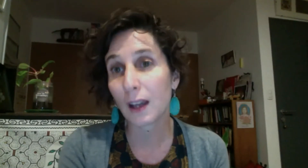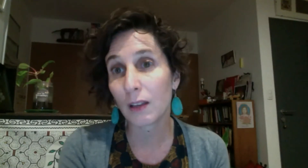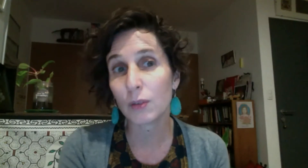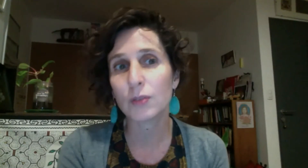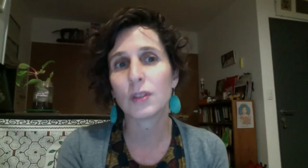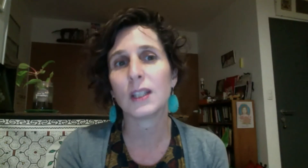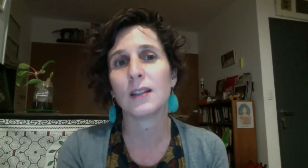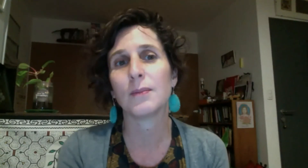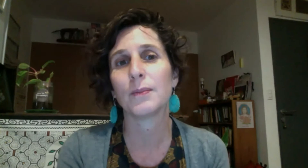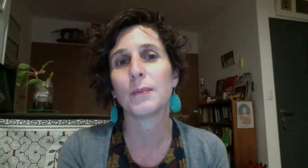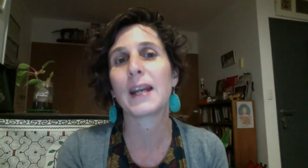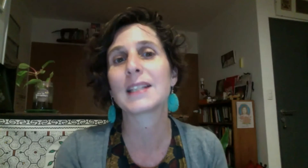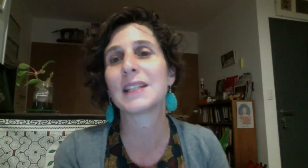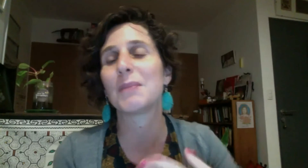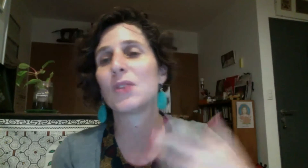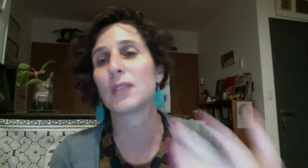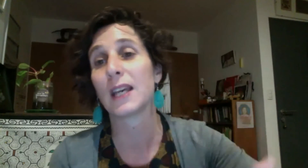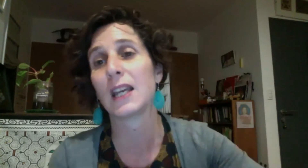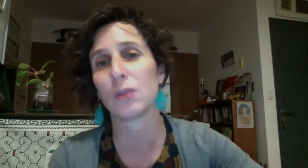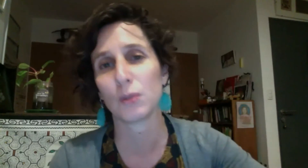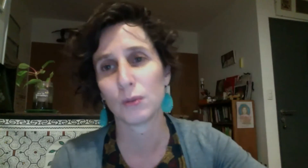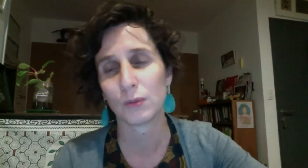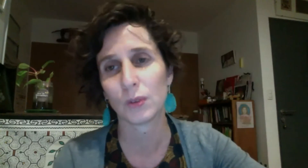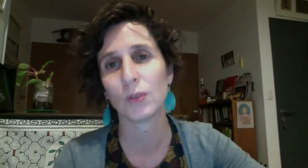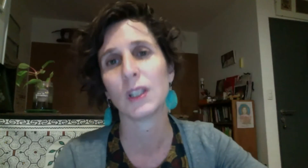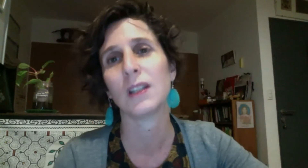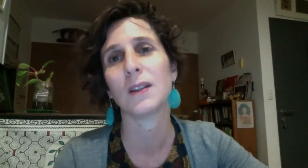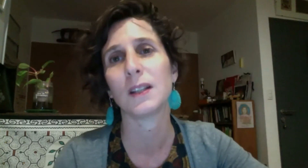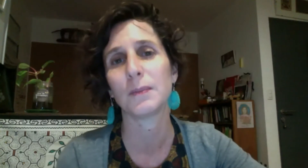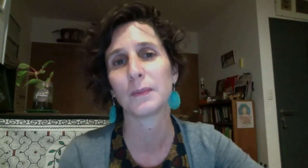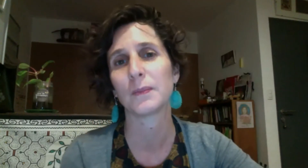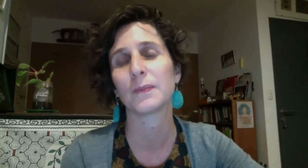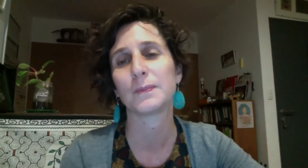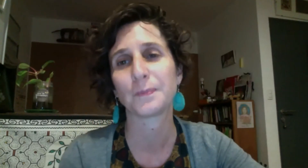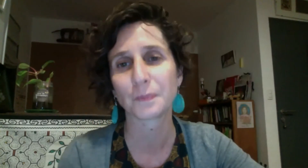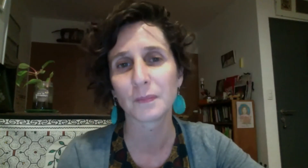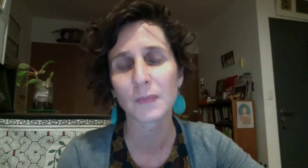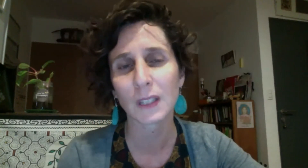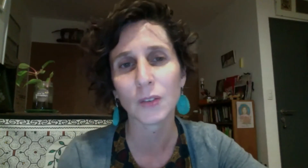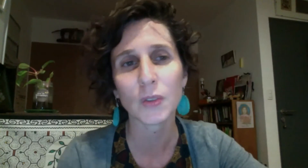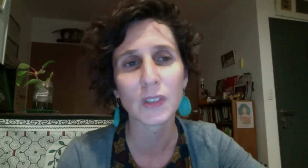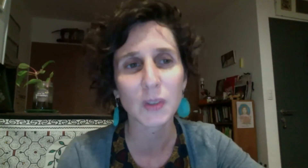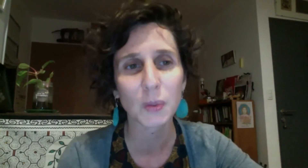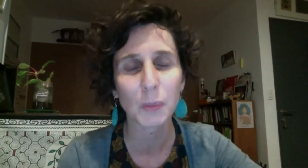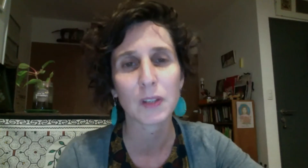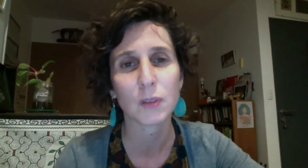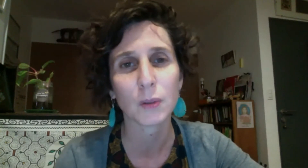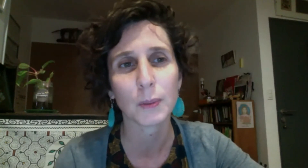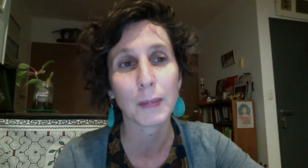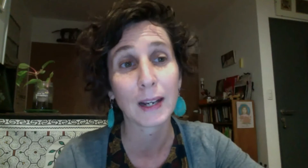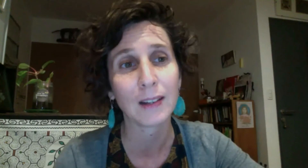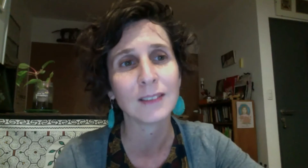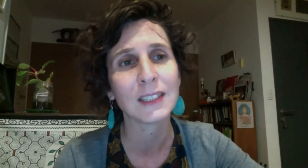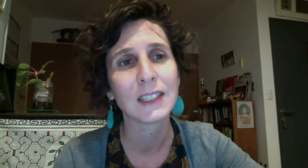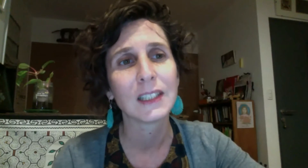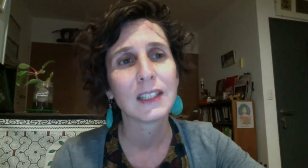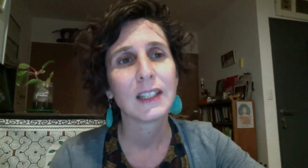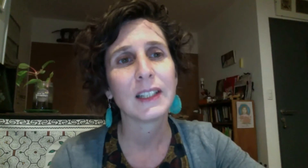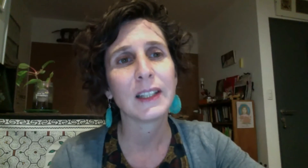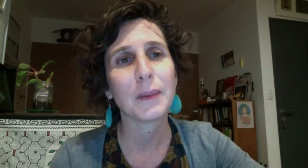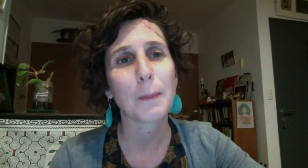significados van a ser menos ajenos, ¿no? Entonces eso me pareció bien bacán.